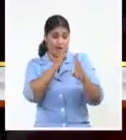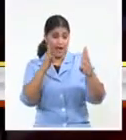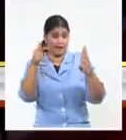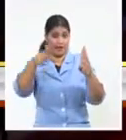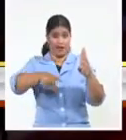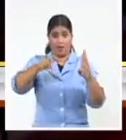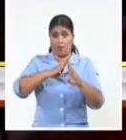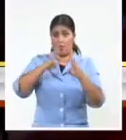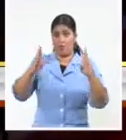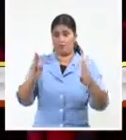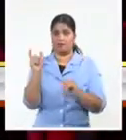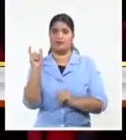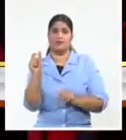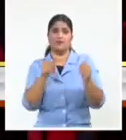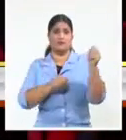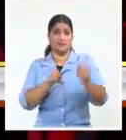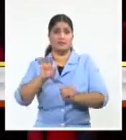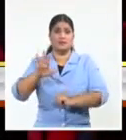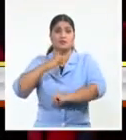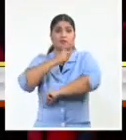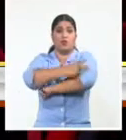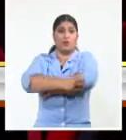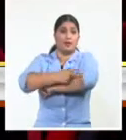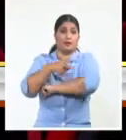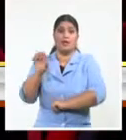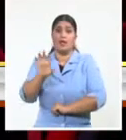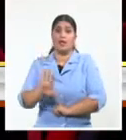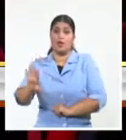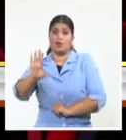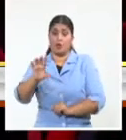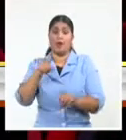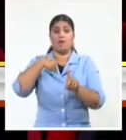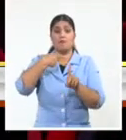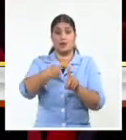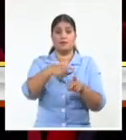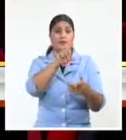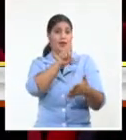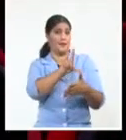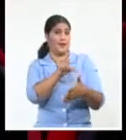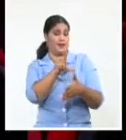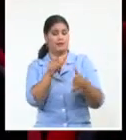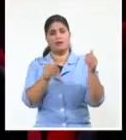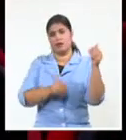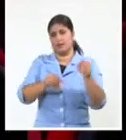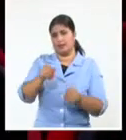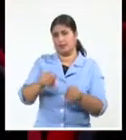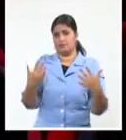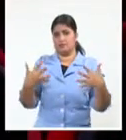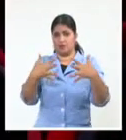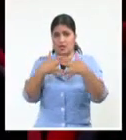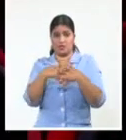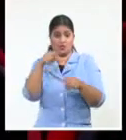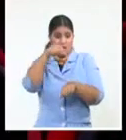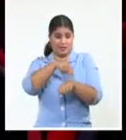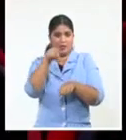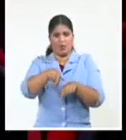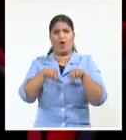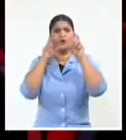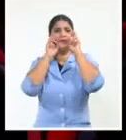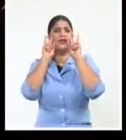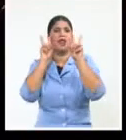participan panelistas de 5 países de Europa y América Latina. La cita propicia un acercamiento a la escena cultural contemporánea y sus